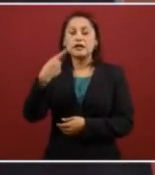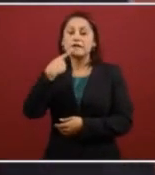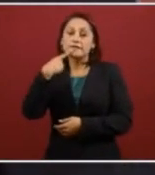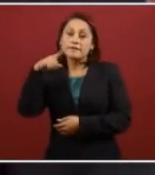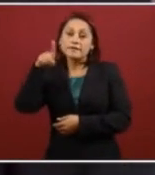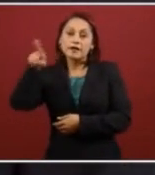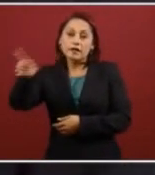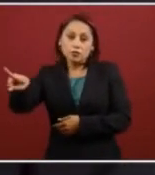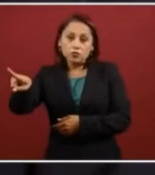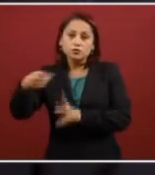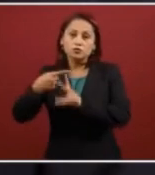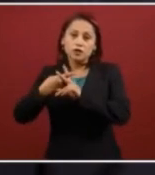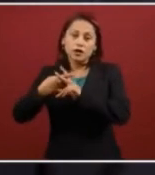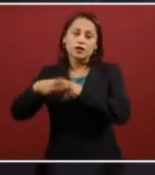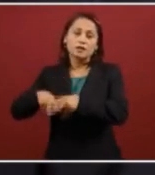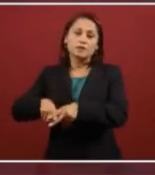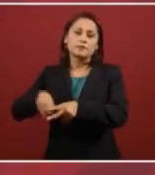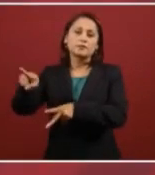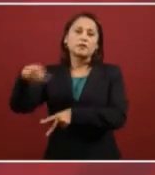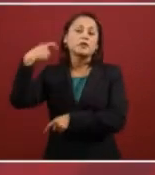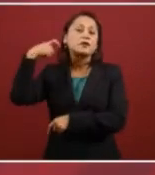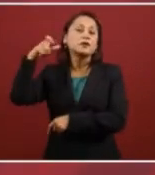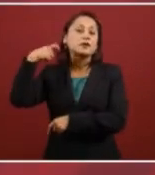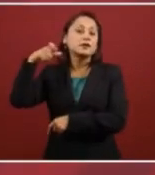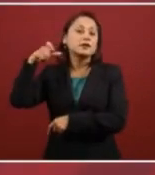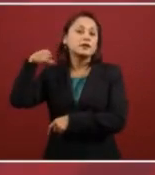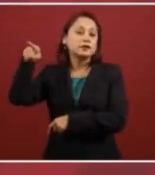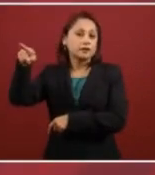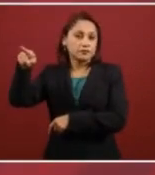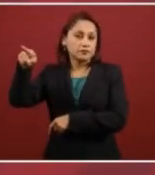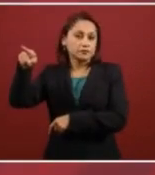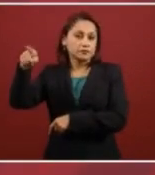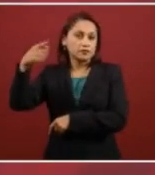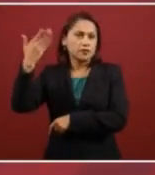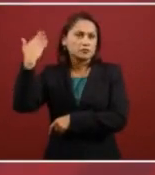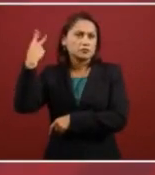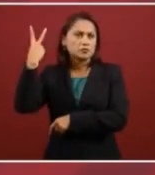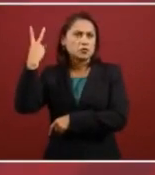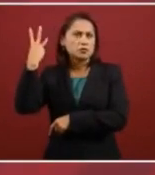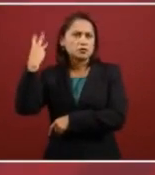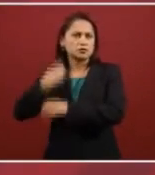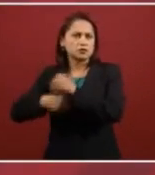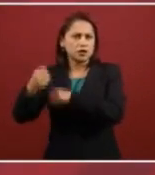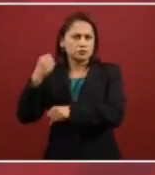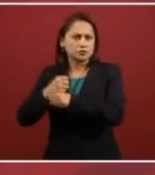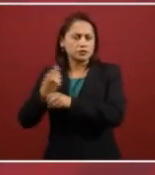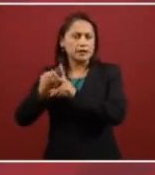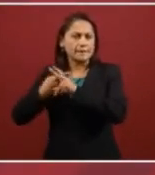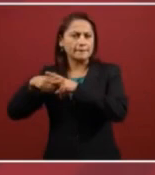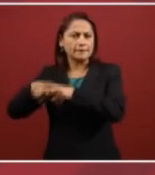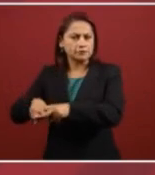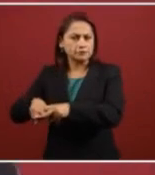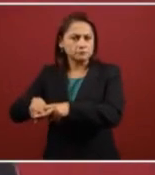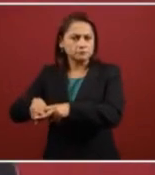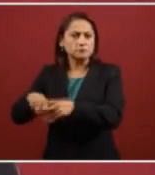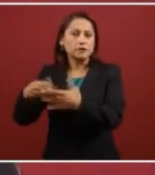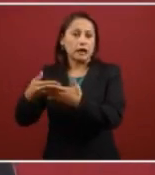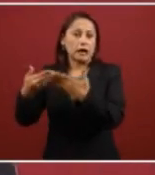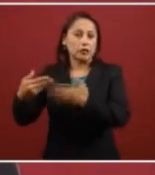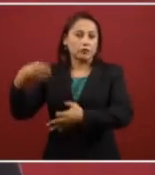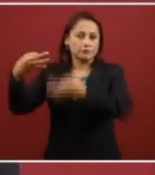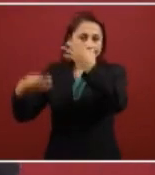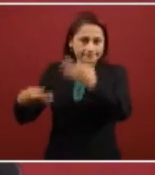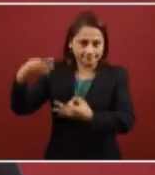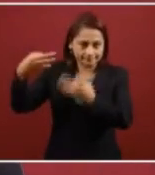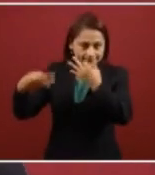que se presentó en Querétaro desde hace 2 o 3 años. About 2 to 3 years ago. Y que